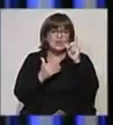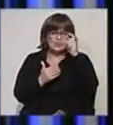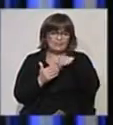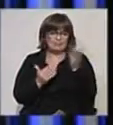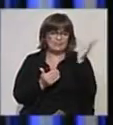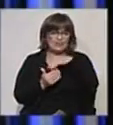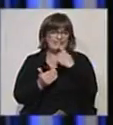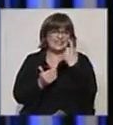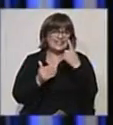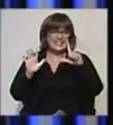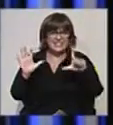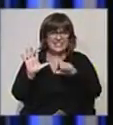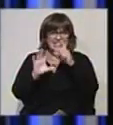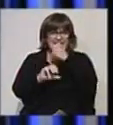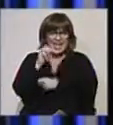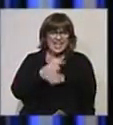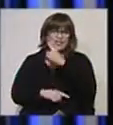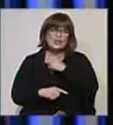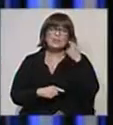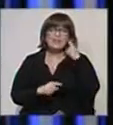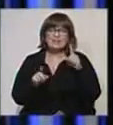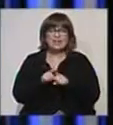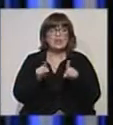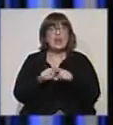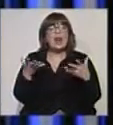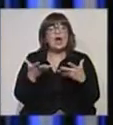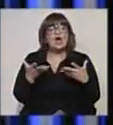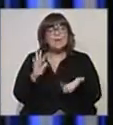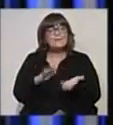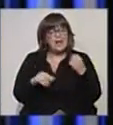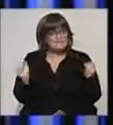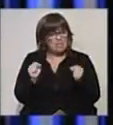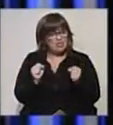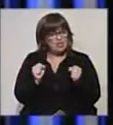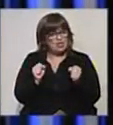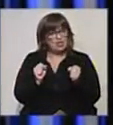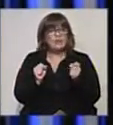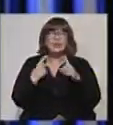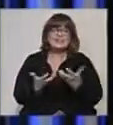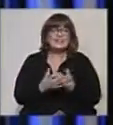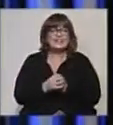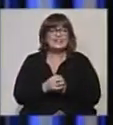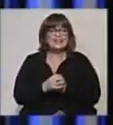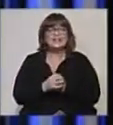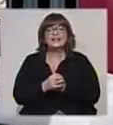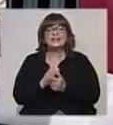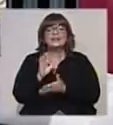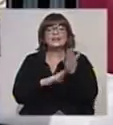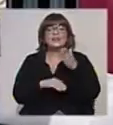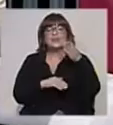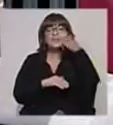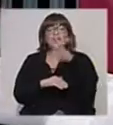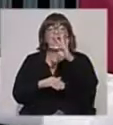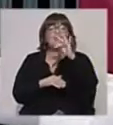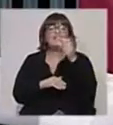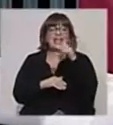17 años de eso yo pensaba lo mismo. Ahora soy una persona mucho más miedosa, creo. Ah, sí. Pero tenía como ese sueño también. Tenía Falachi.